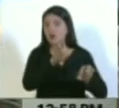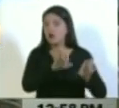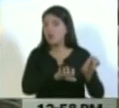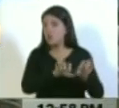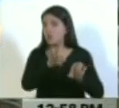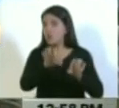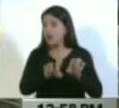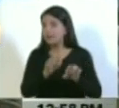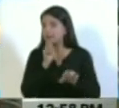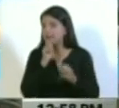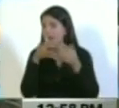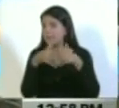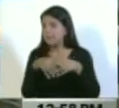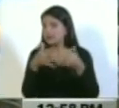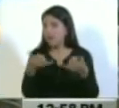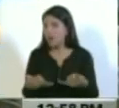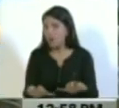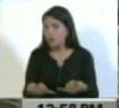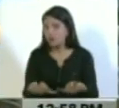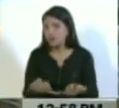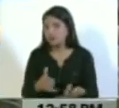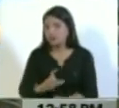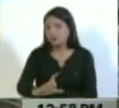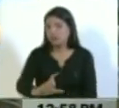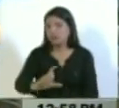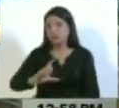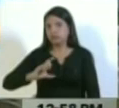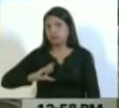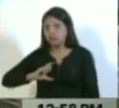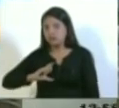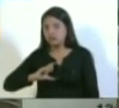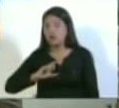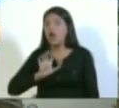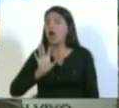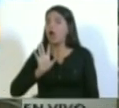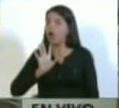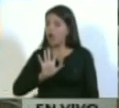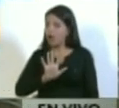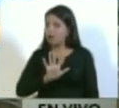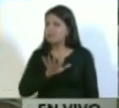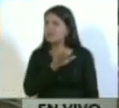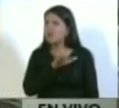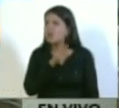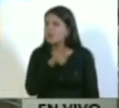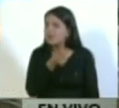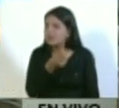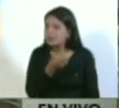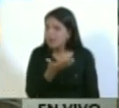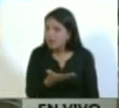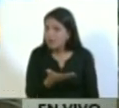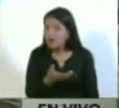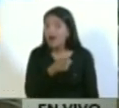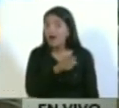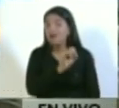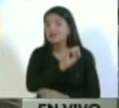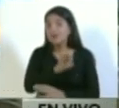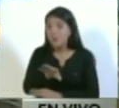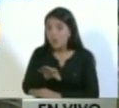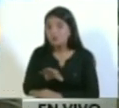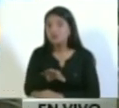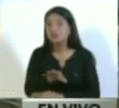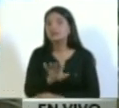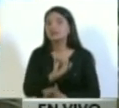van a recibir en este momento mucho dinero. Vamos a hacer una traza de dónde viene ese dinero. Cada depósito está